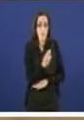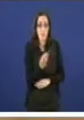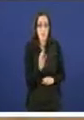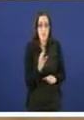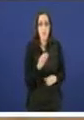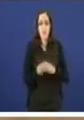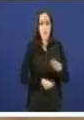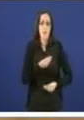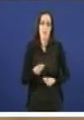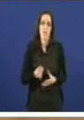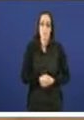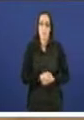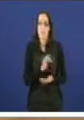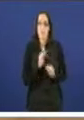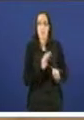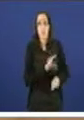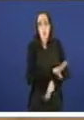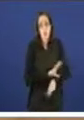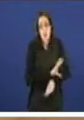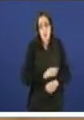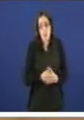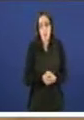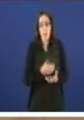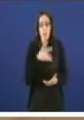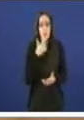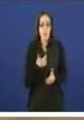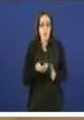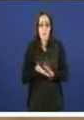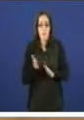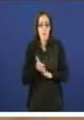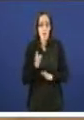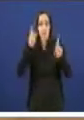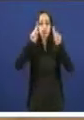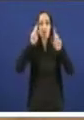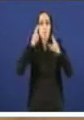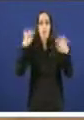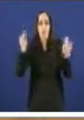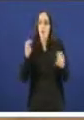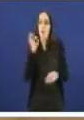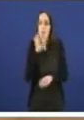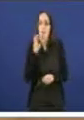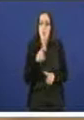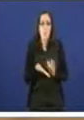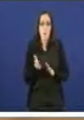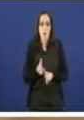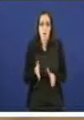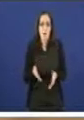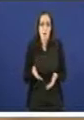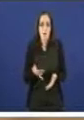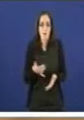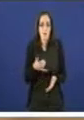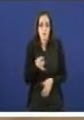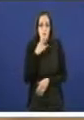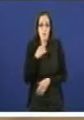en concreto, da súa consellería, precarización do ensino público galego. Unha das cuestións na cal fixemos